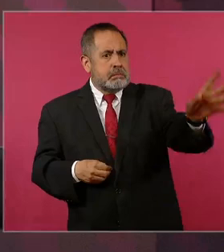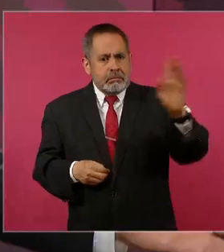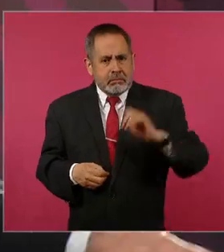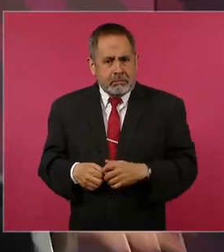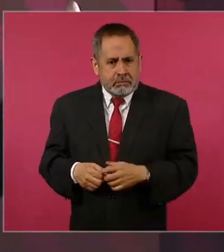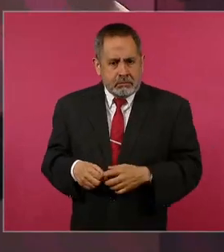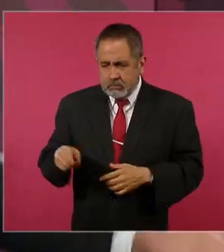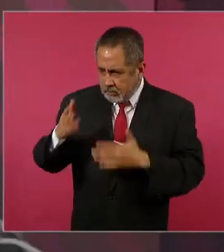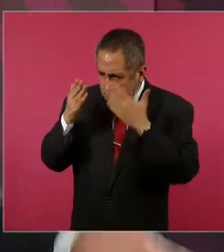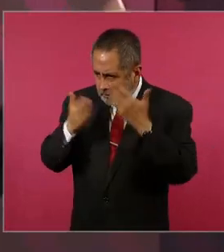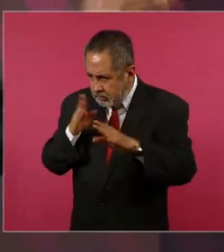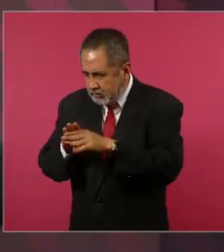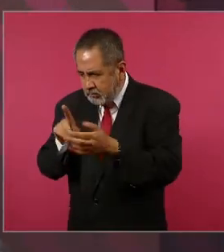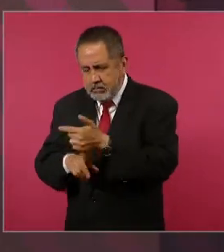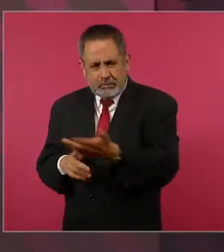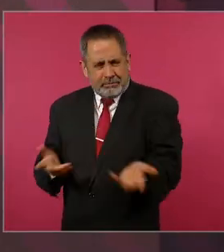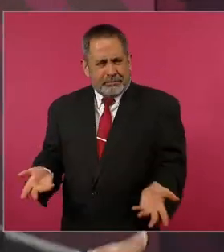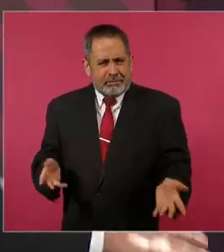Lo están revisando, pero